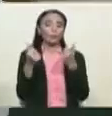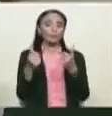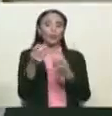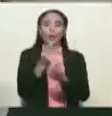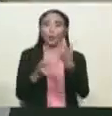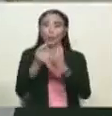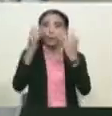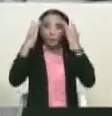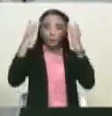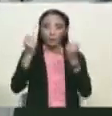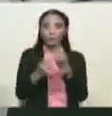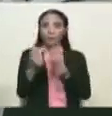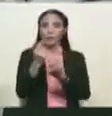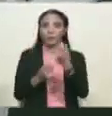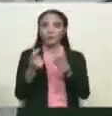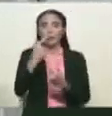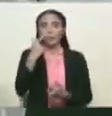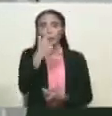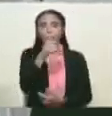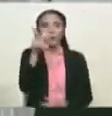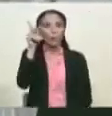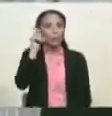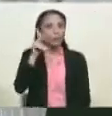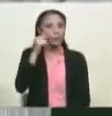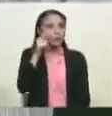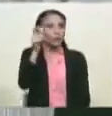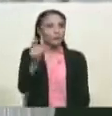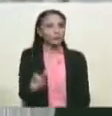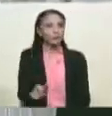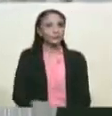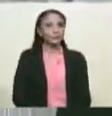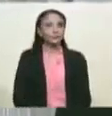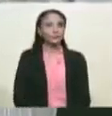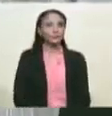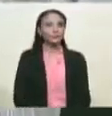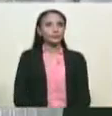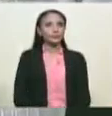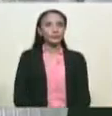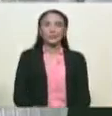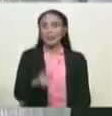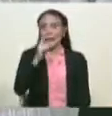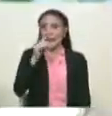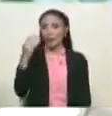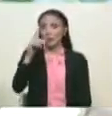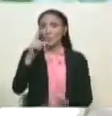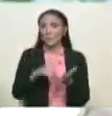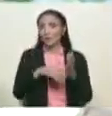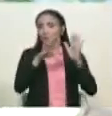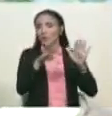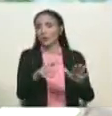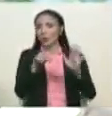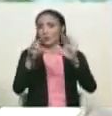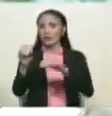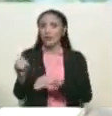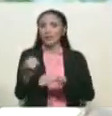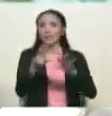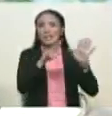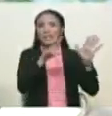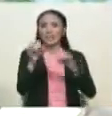Tarek. Con la profesora Judy, combatiente de los años 60, 70, 80,